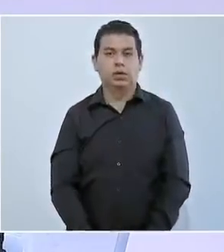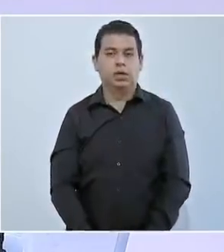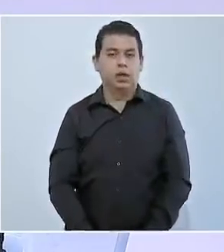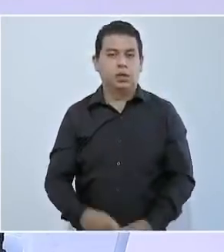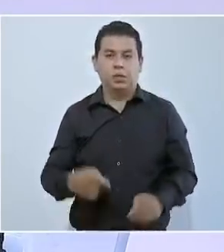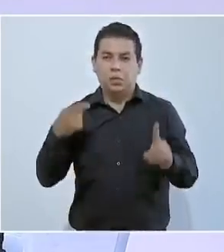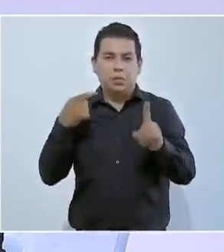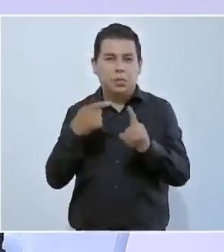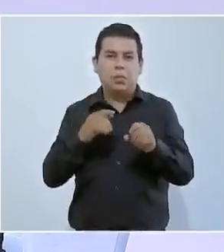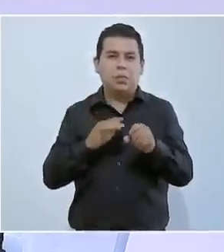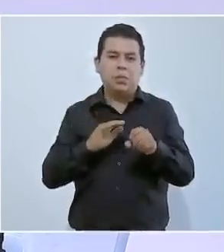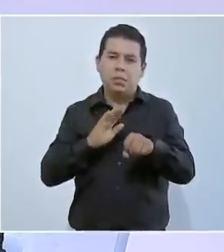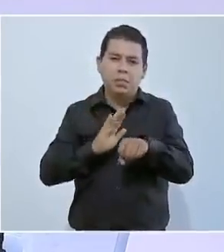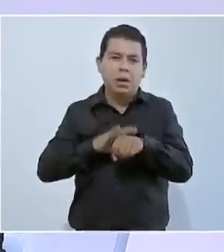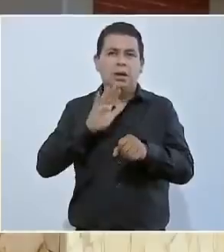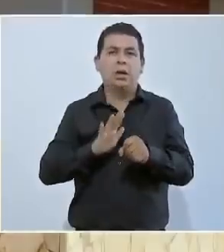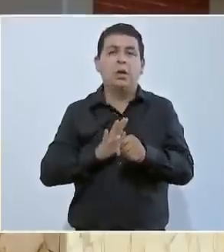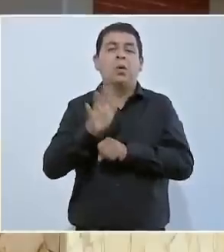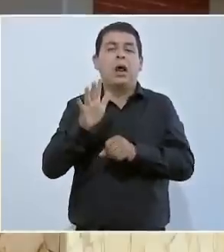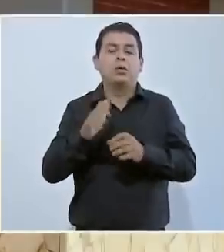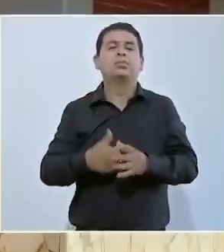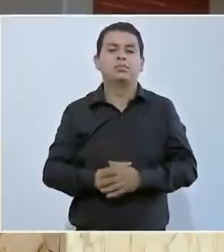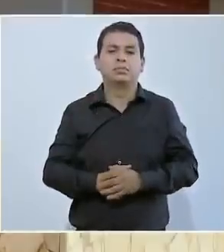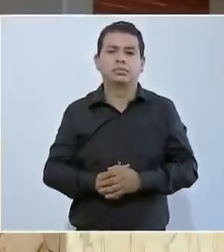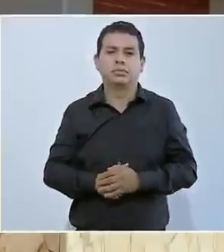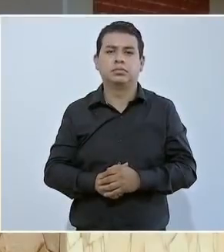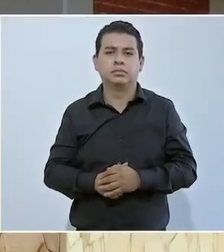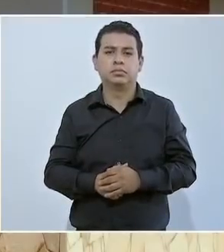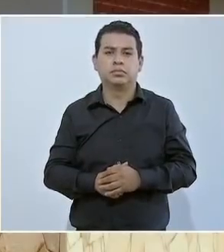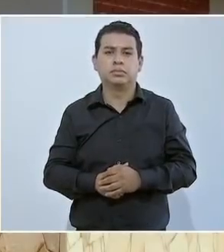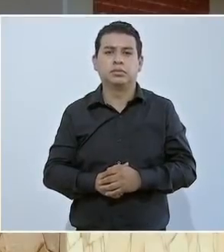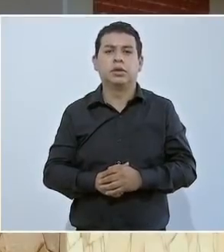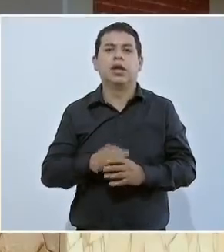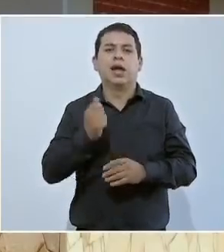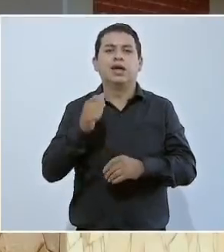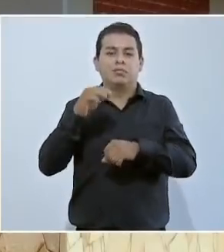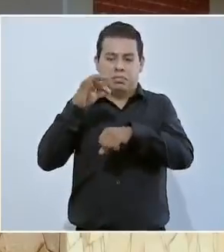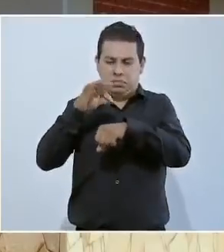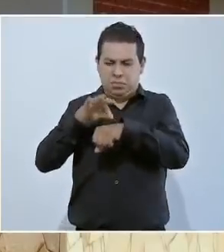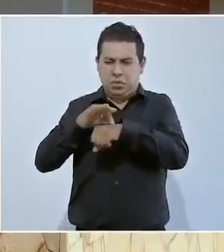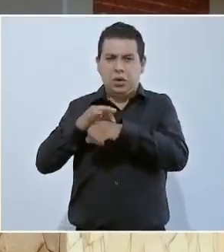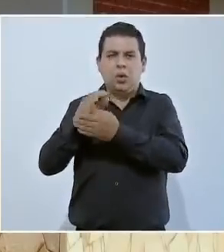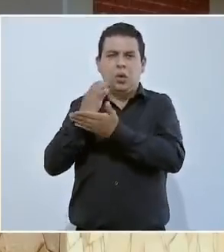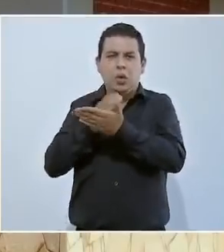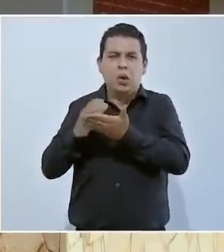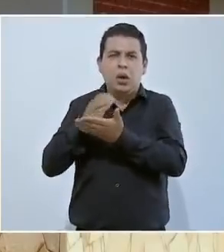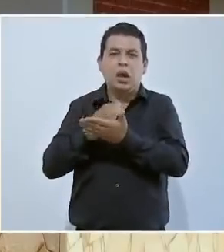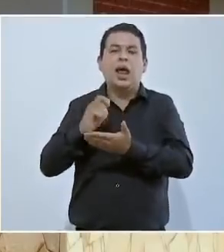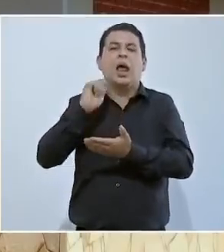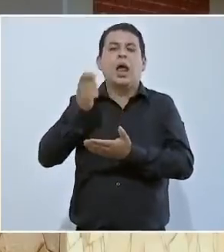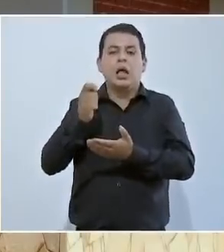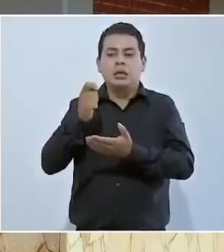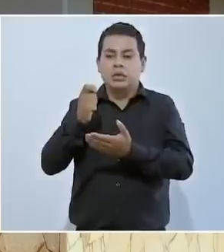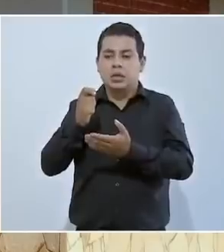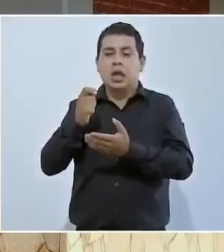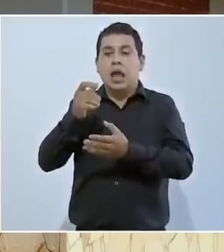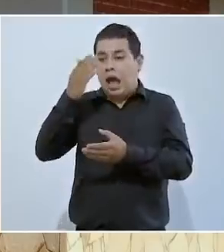o posiblemente más importante que la medicina curativa es la medicina